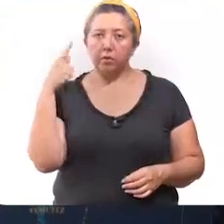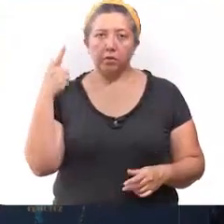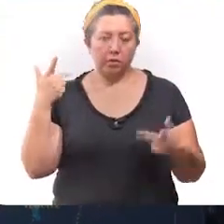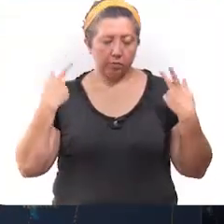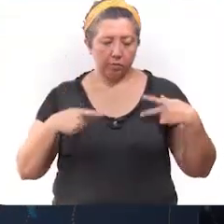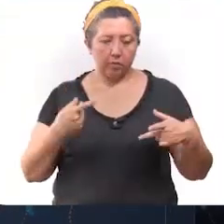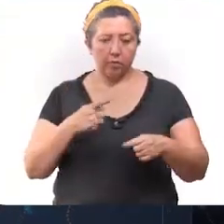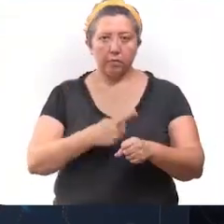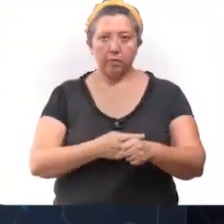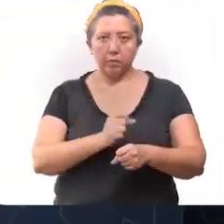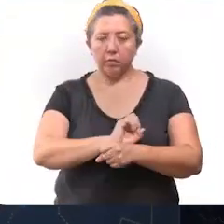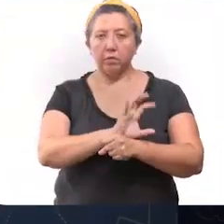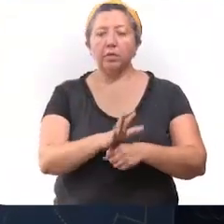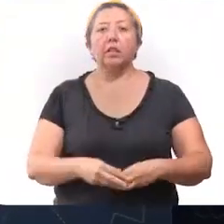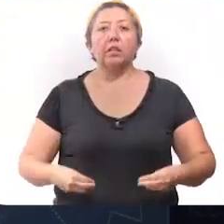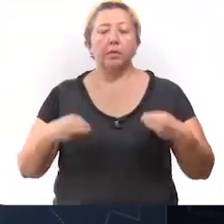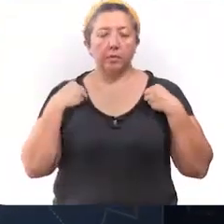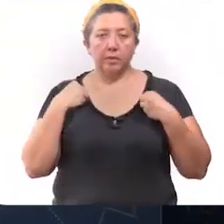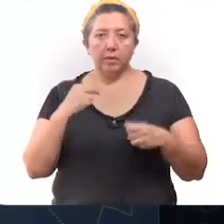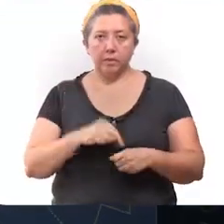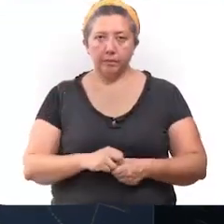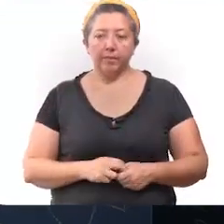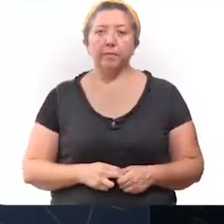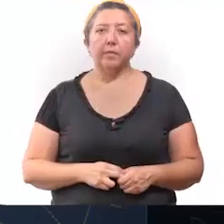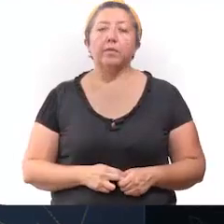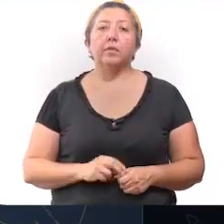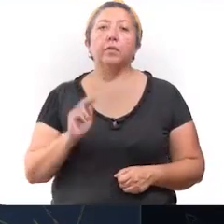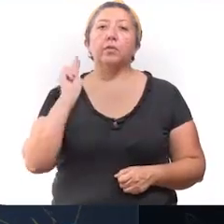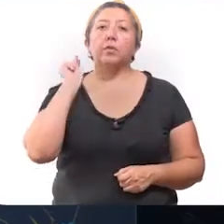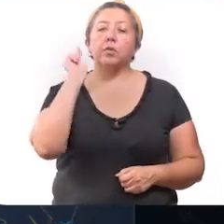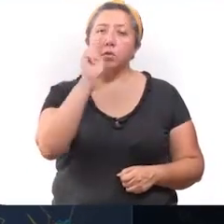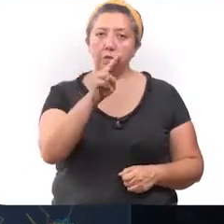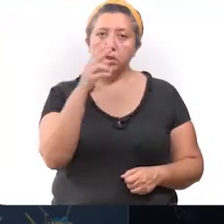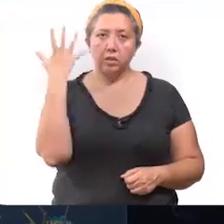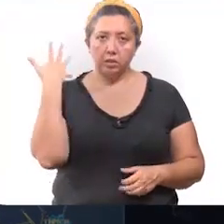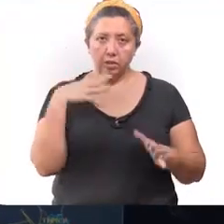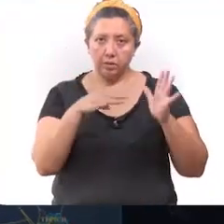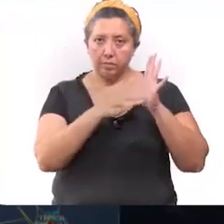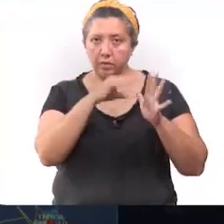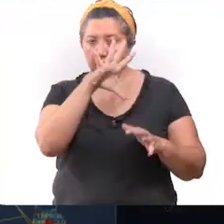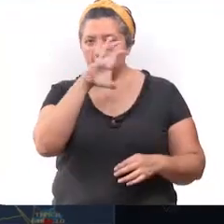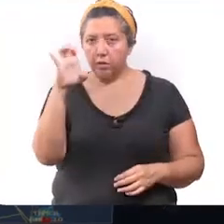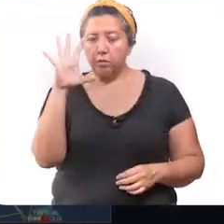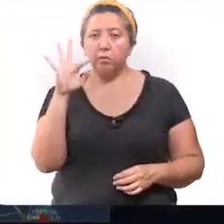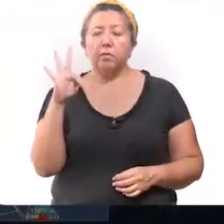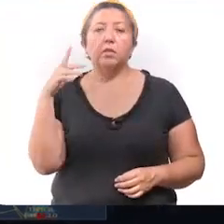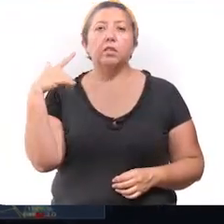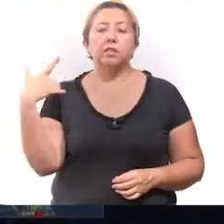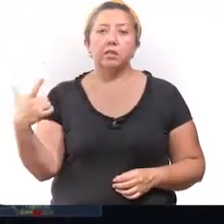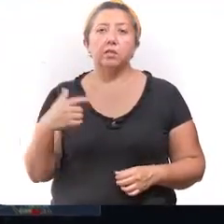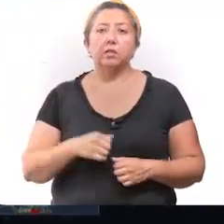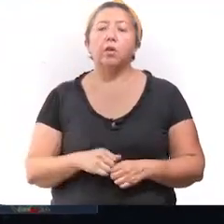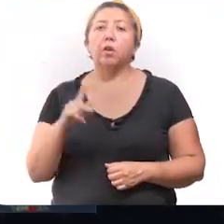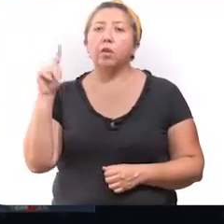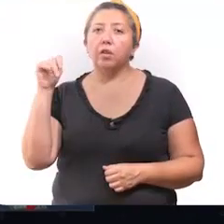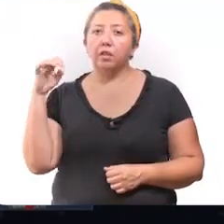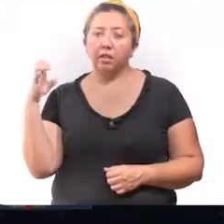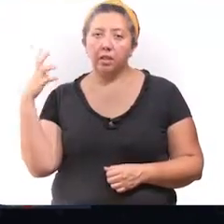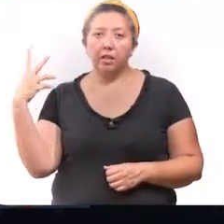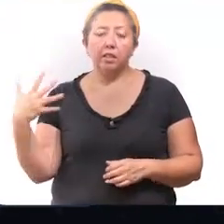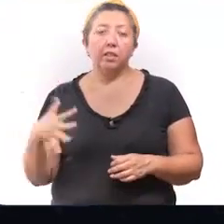39.387 personas contagiadas de coronavirus que viven en la zona norte, 10.547, en la zona